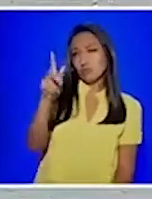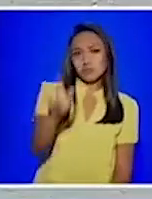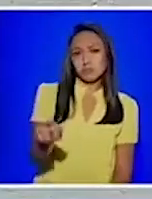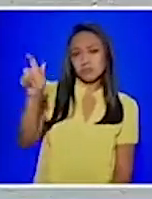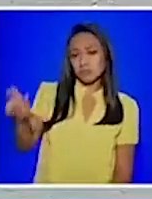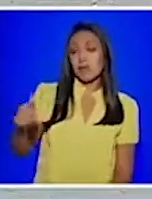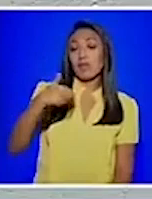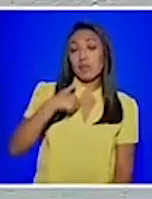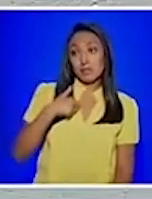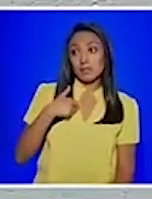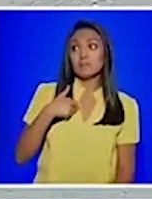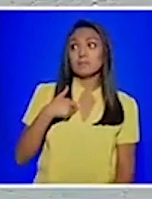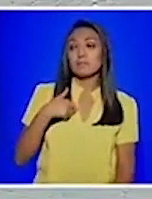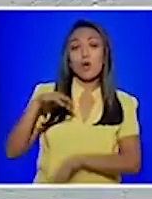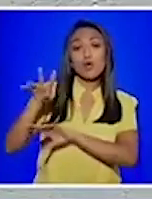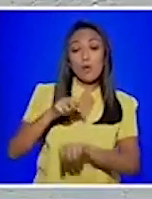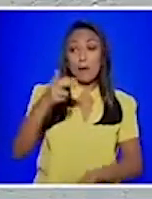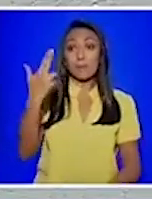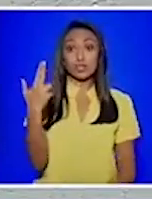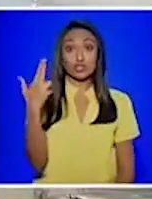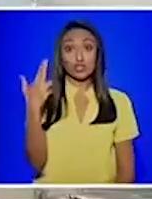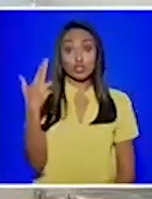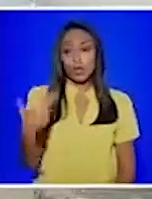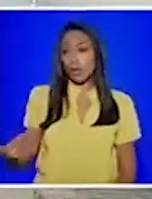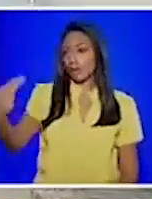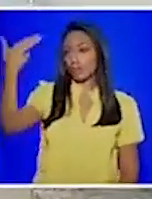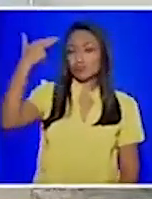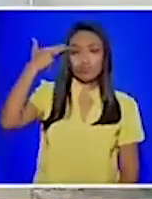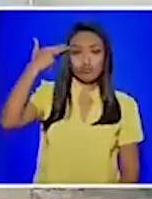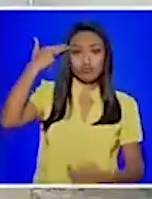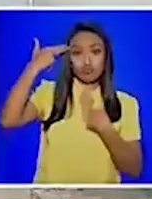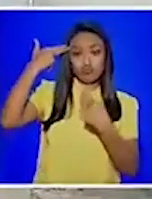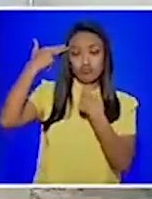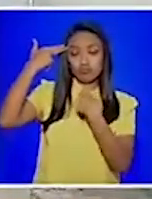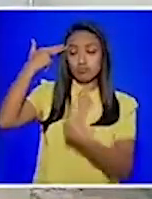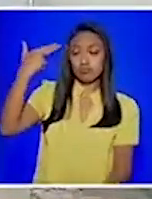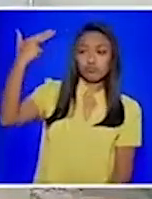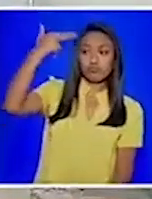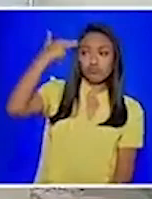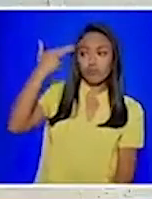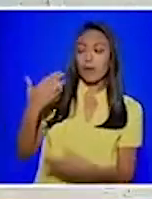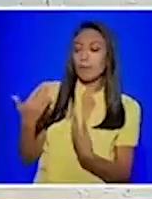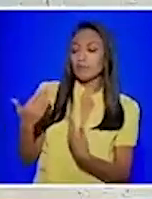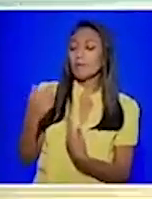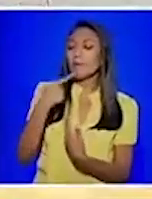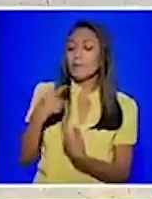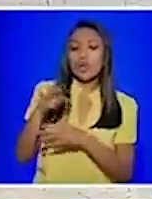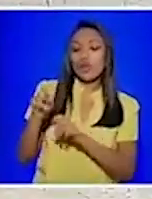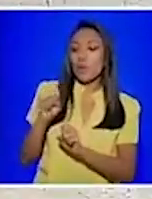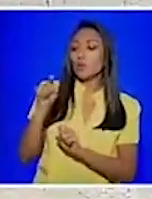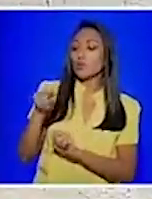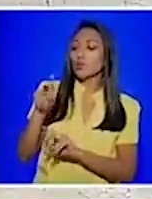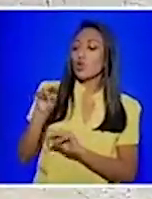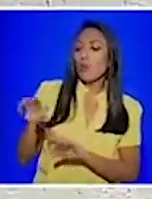me quisieron me apuntaron con la pistola a las 100 diciendo que no me dejó atrás